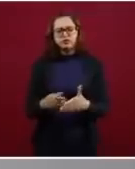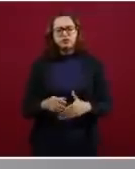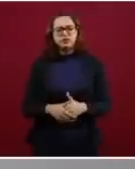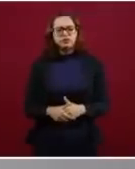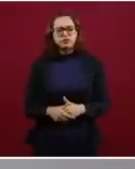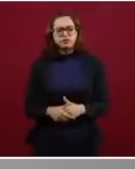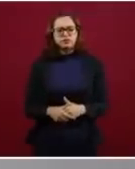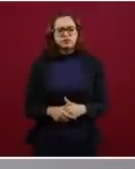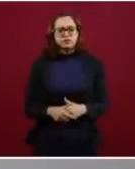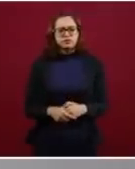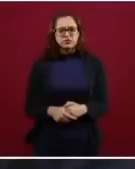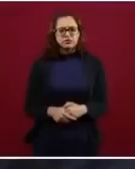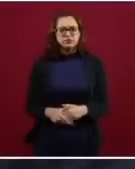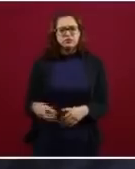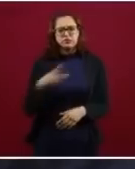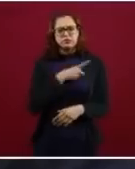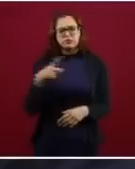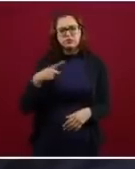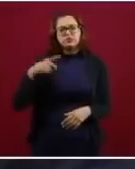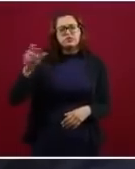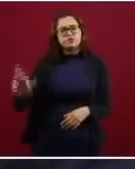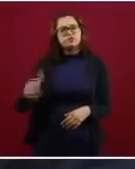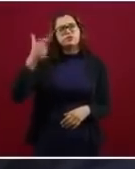Es cosa nada más de recordar